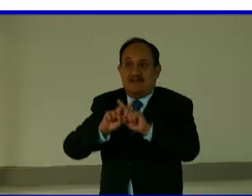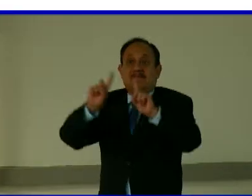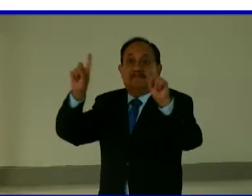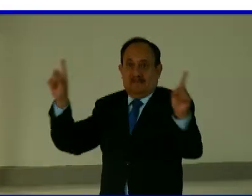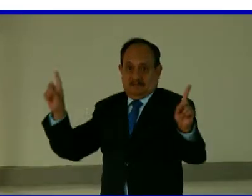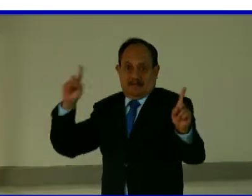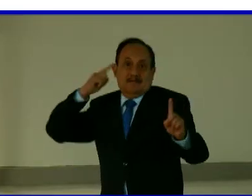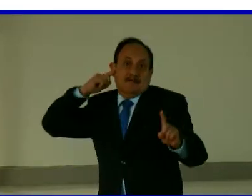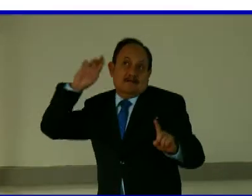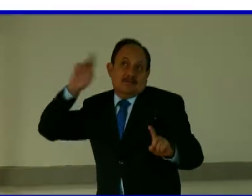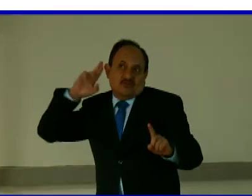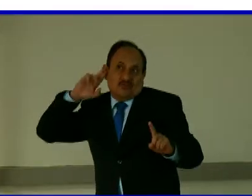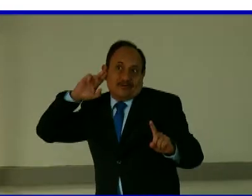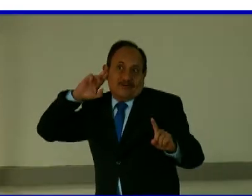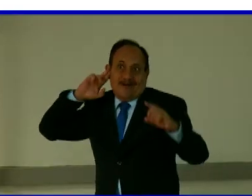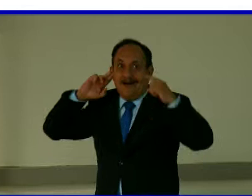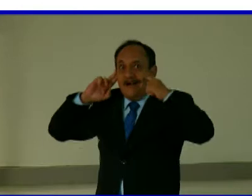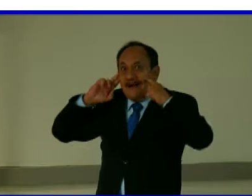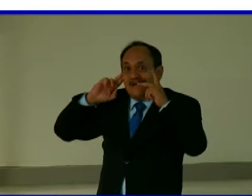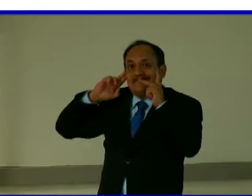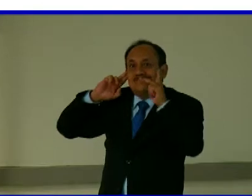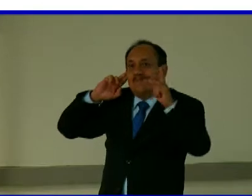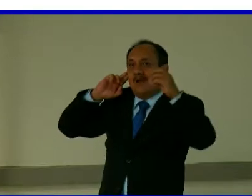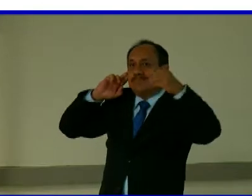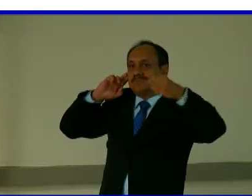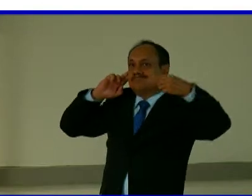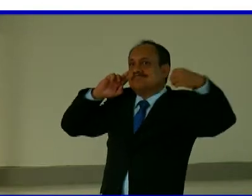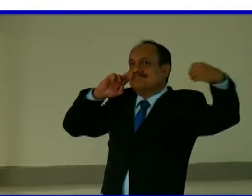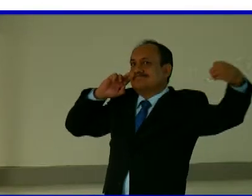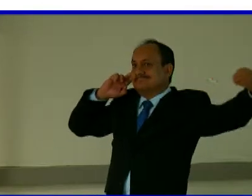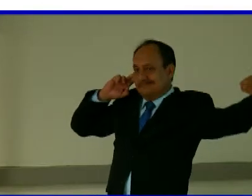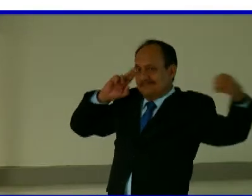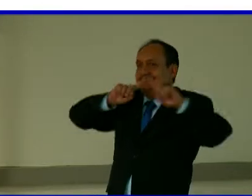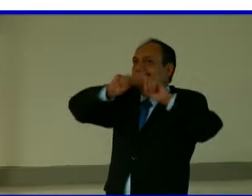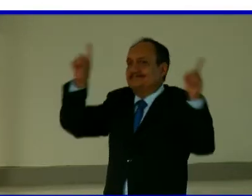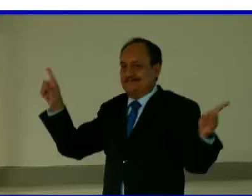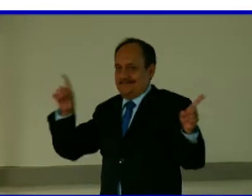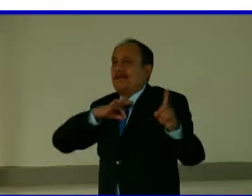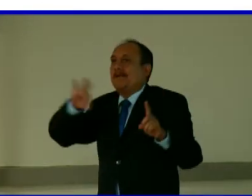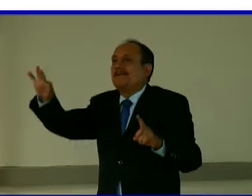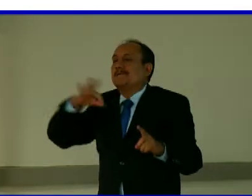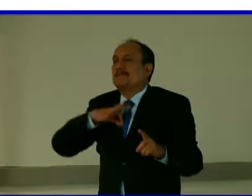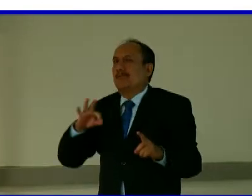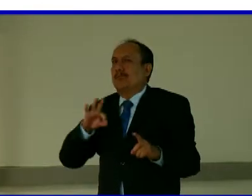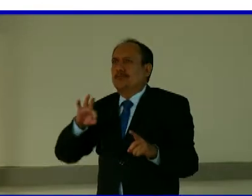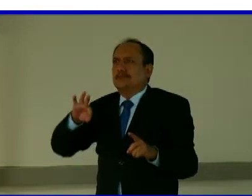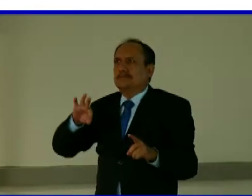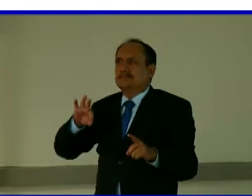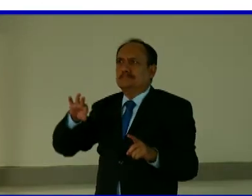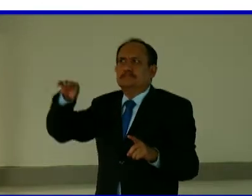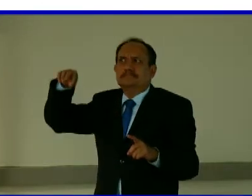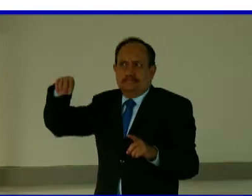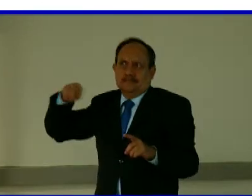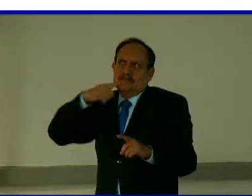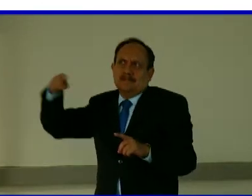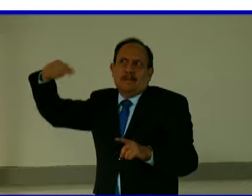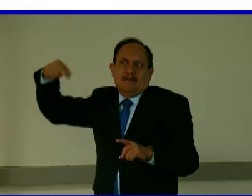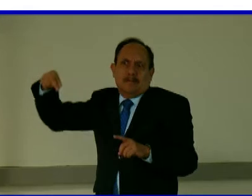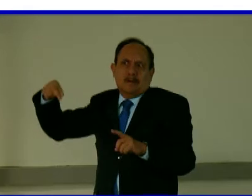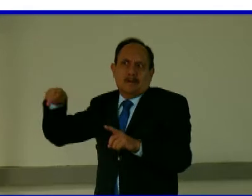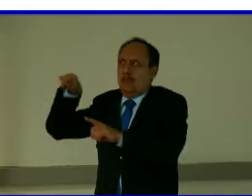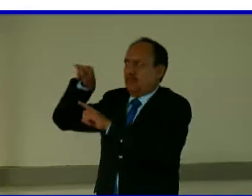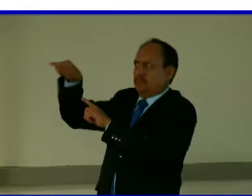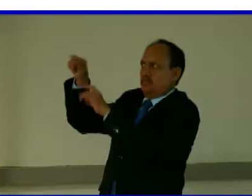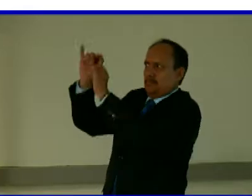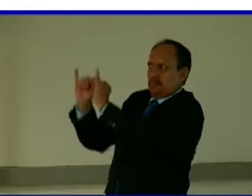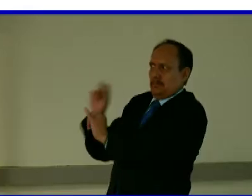diferenciar el ruido de palabras y el poder nombrar un objeto que uno